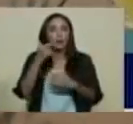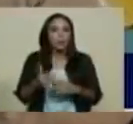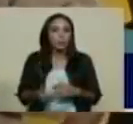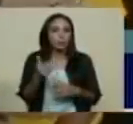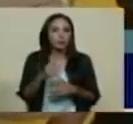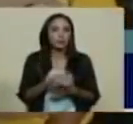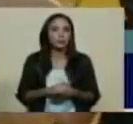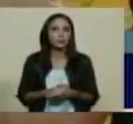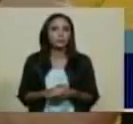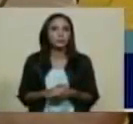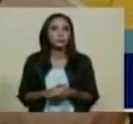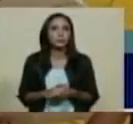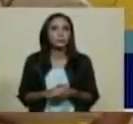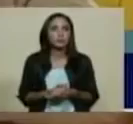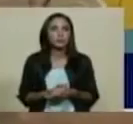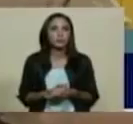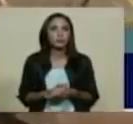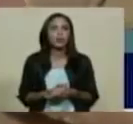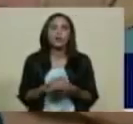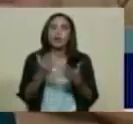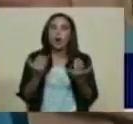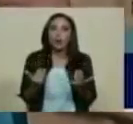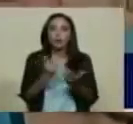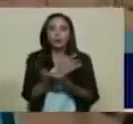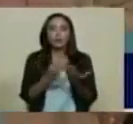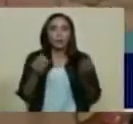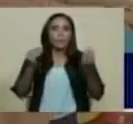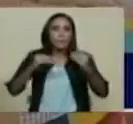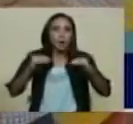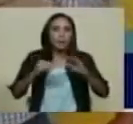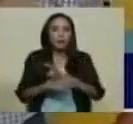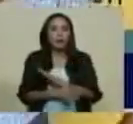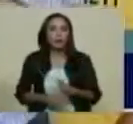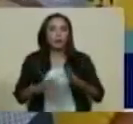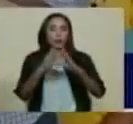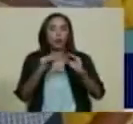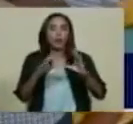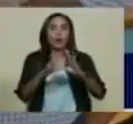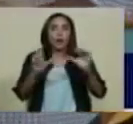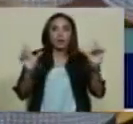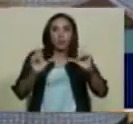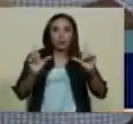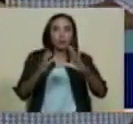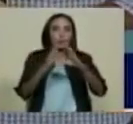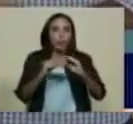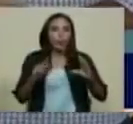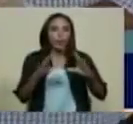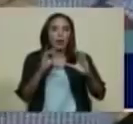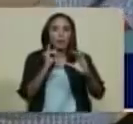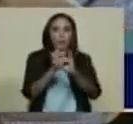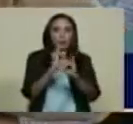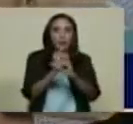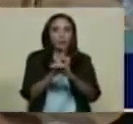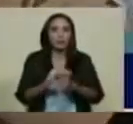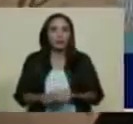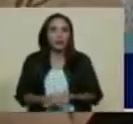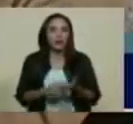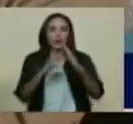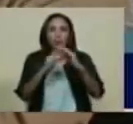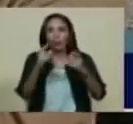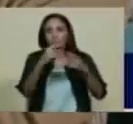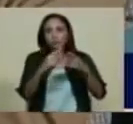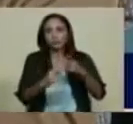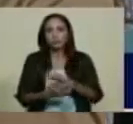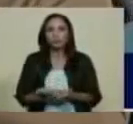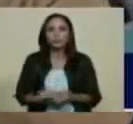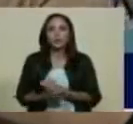en ese replanteamiento y la necesidad de seguir fortaleciendo las telecomunicaciones, presidente, porque es importante lo que visualizó el comandante